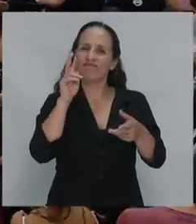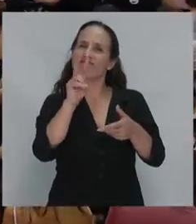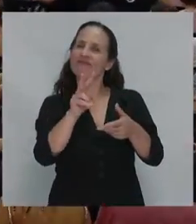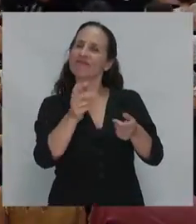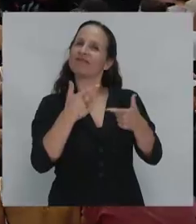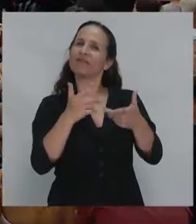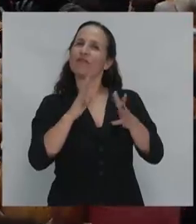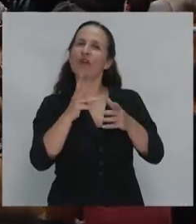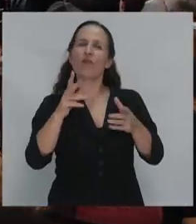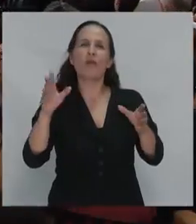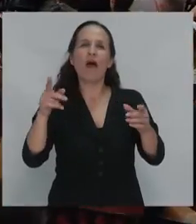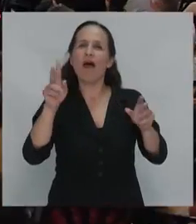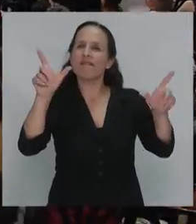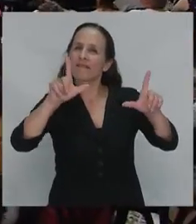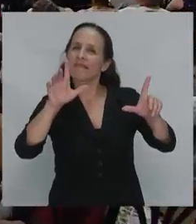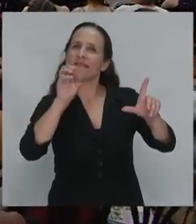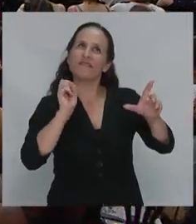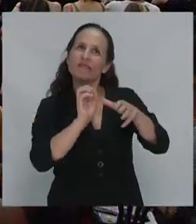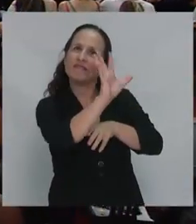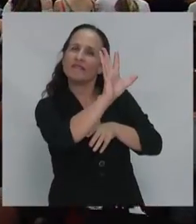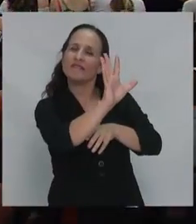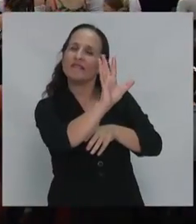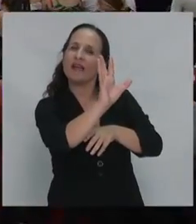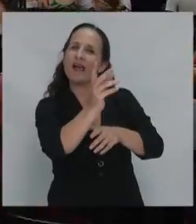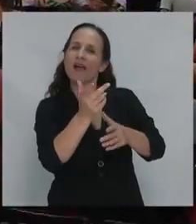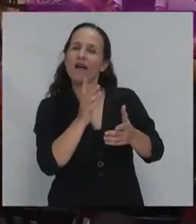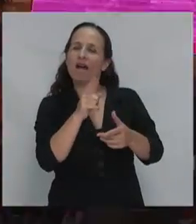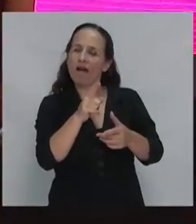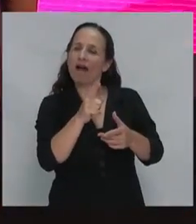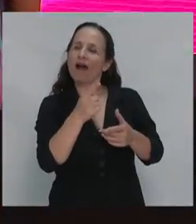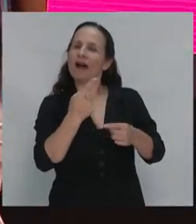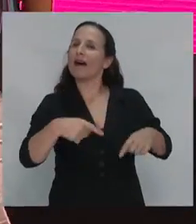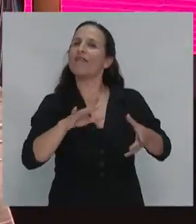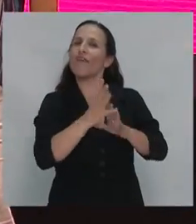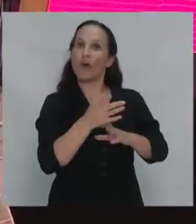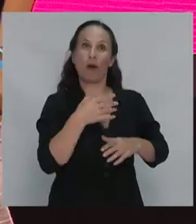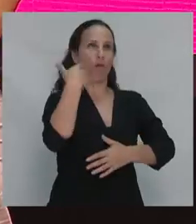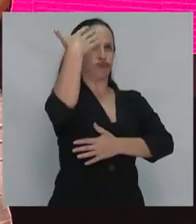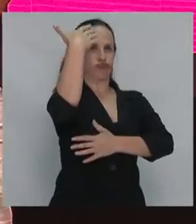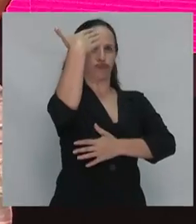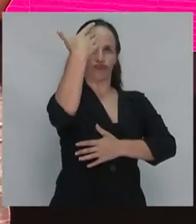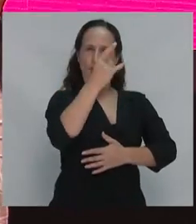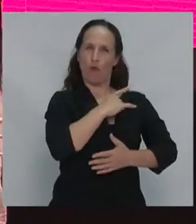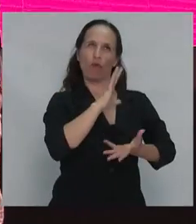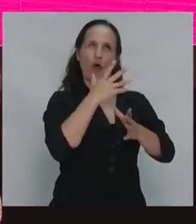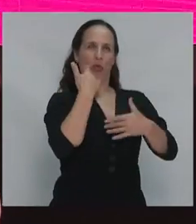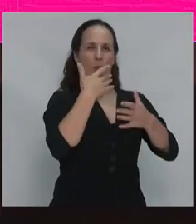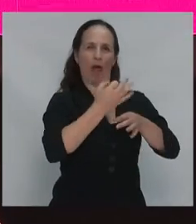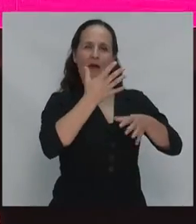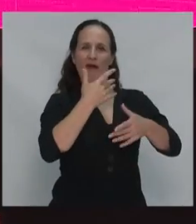con el lenguaje audiovisual muchas de las cosas que a veces la narrativa académica no puede contar